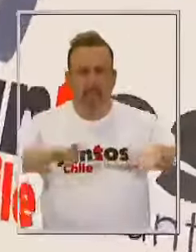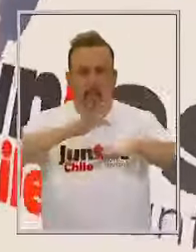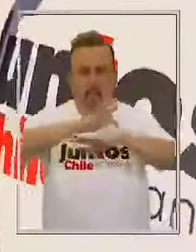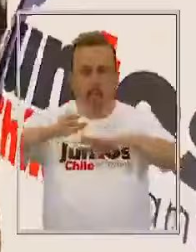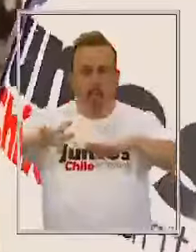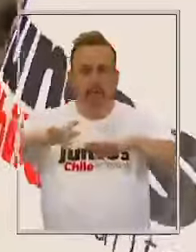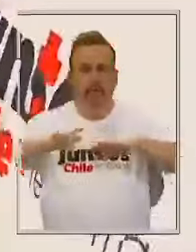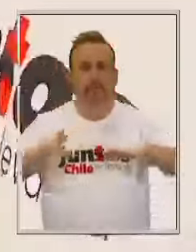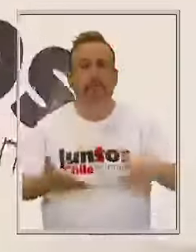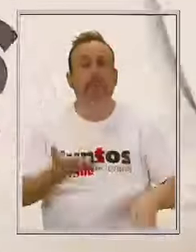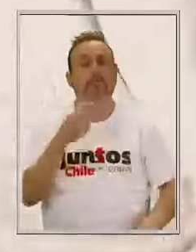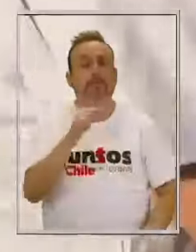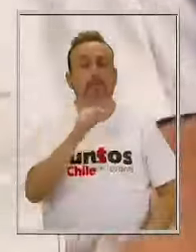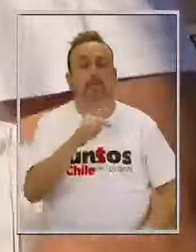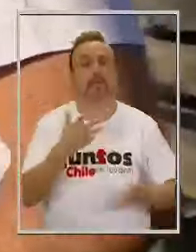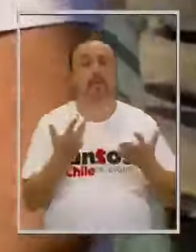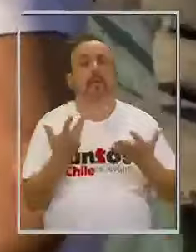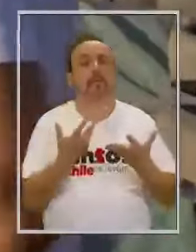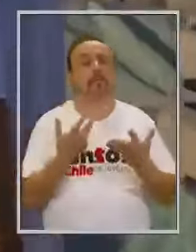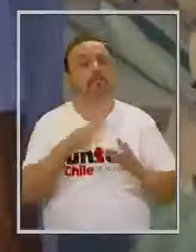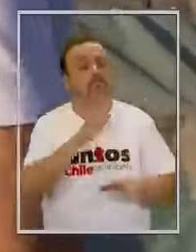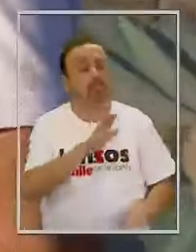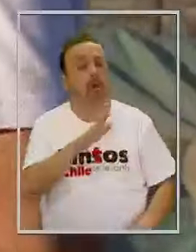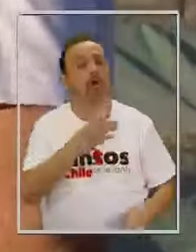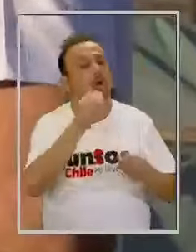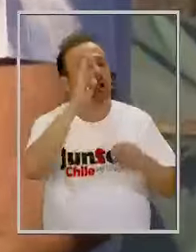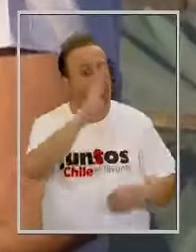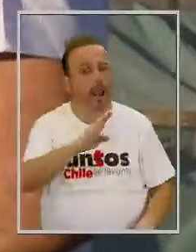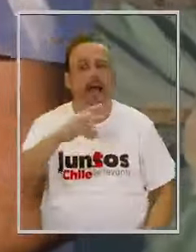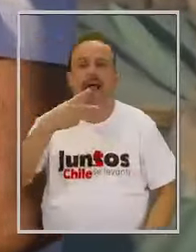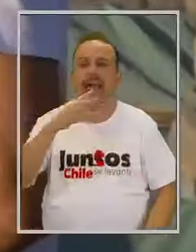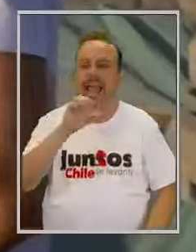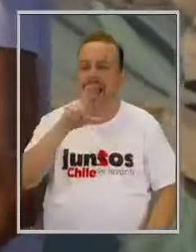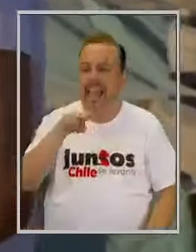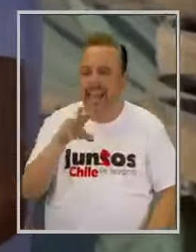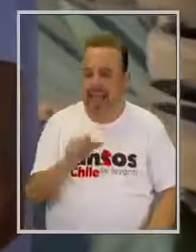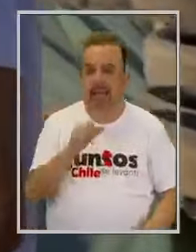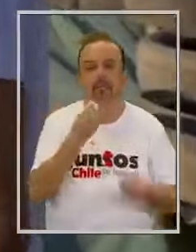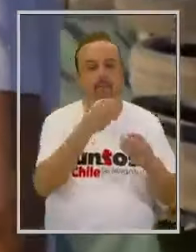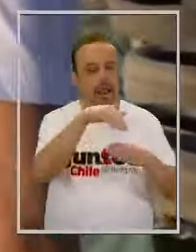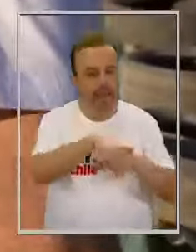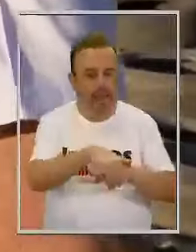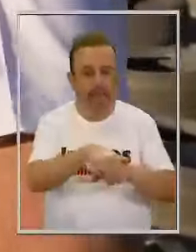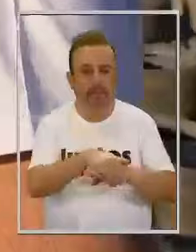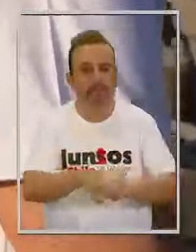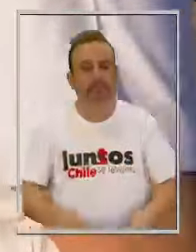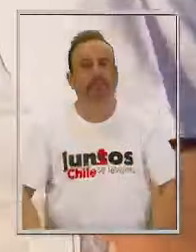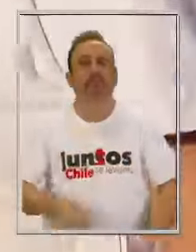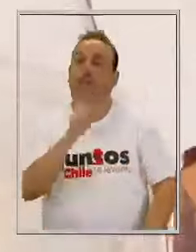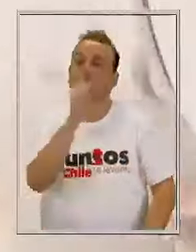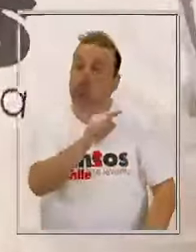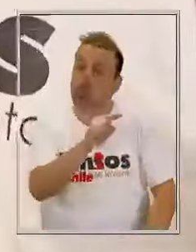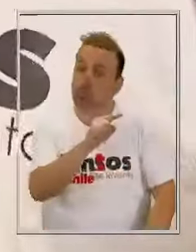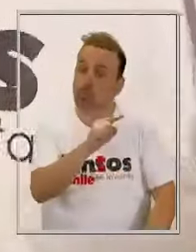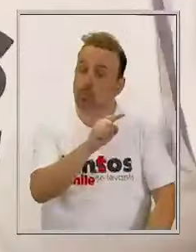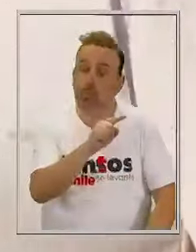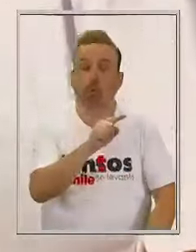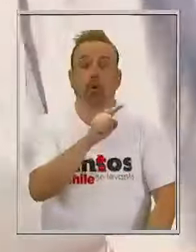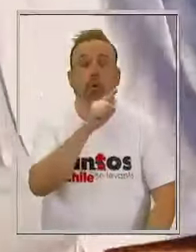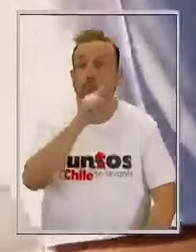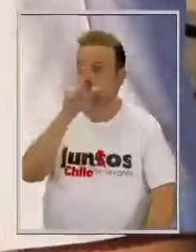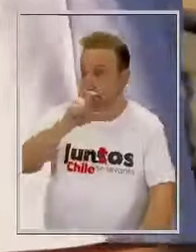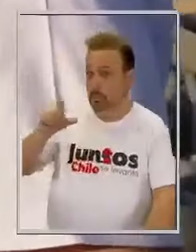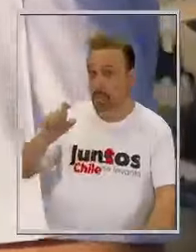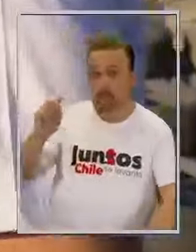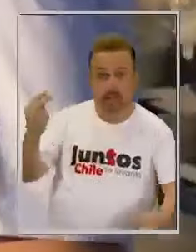Con Elena Leiva. Hola Elena, buenas tardes. Buenas tardes, ¿cómo estás? Bueno, Elena, usted además, contarle a la gente